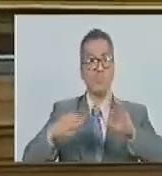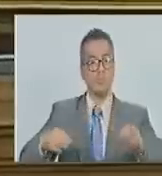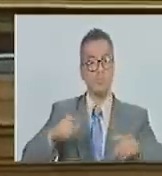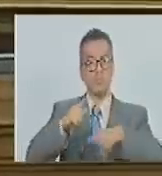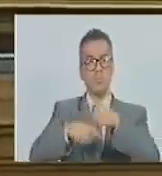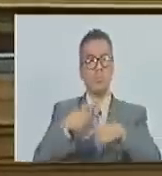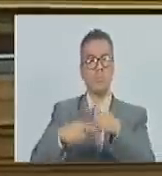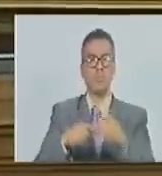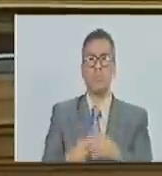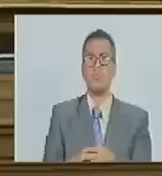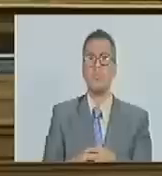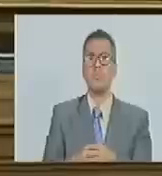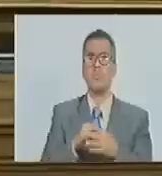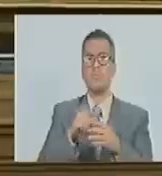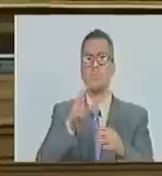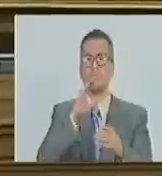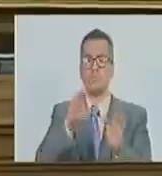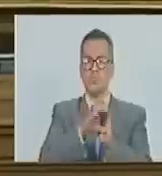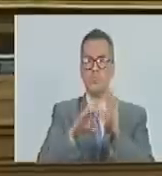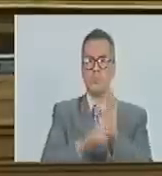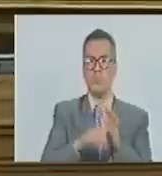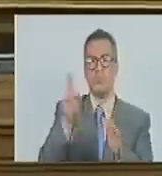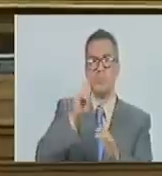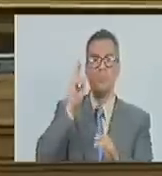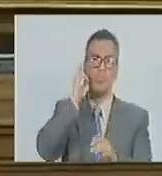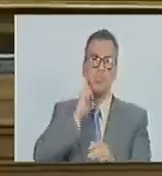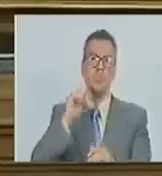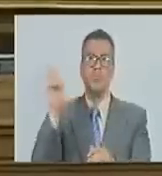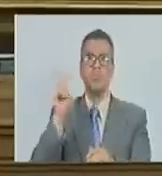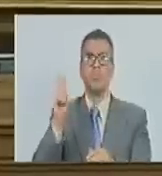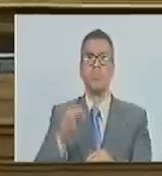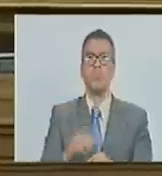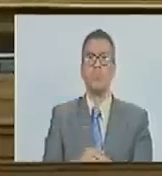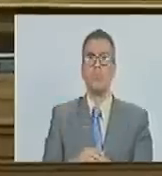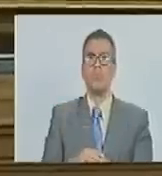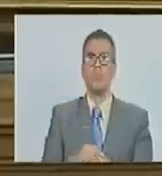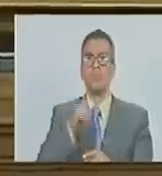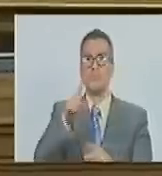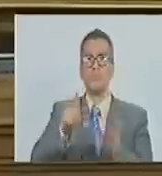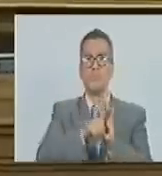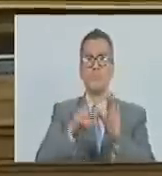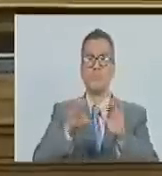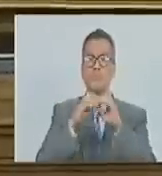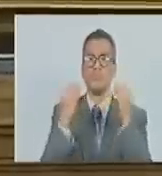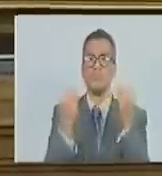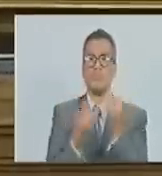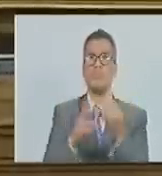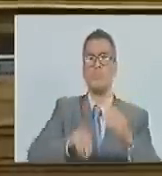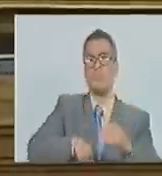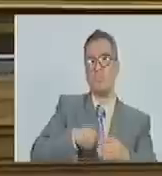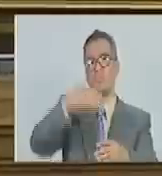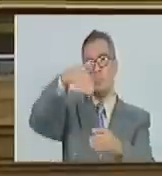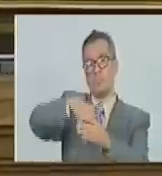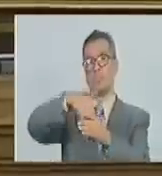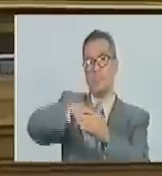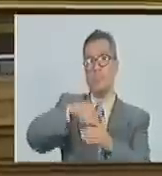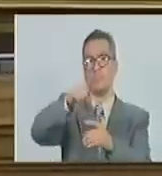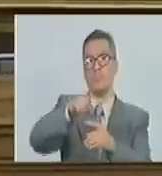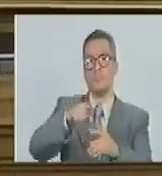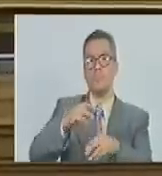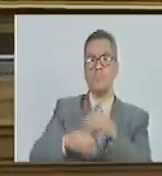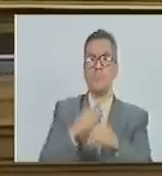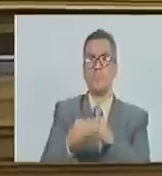eventos establecidos en la Constitución de la República Bolivariana de Venezuela y en la Ley Orgánica del Poder Electoral para que